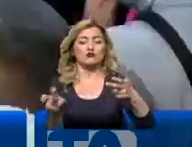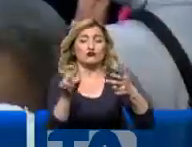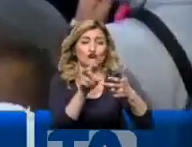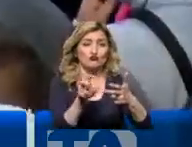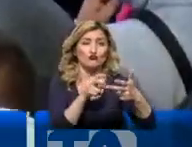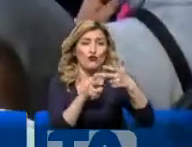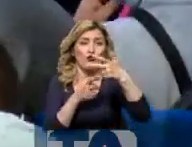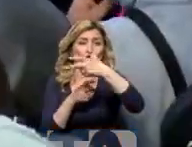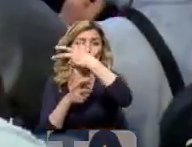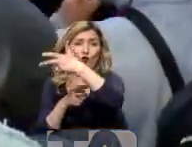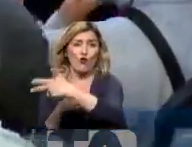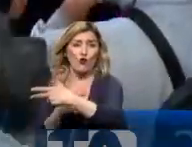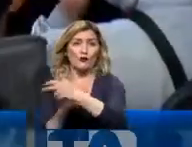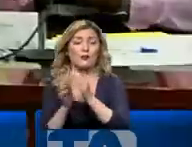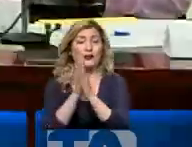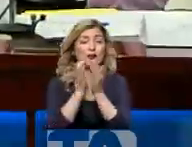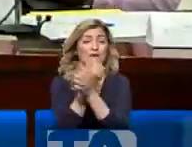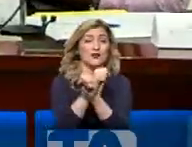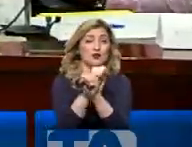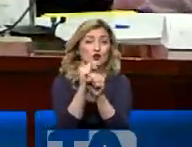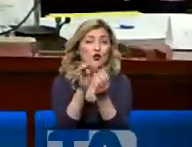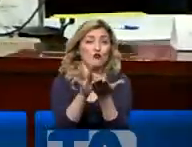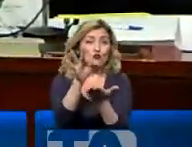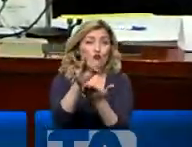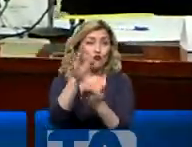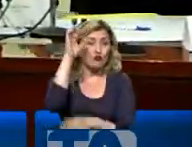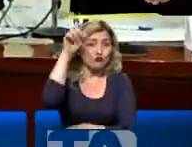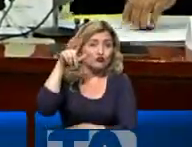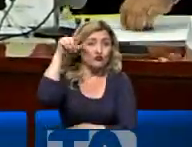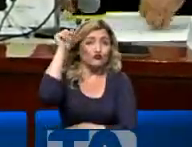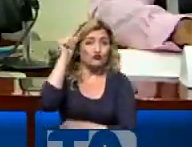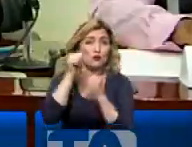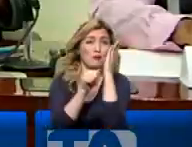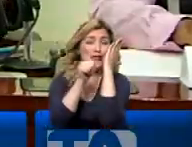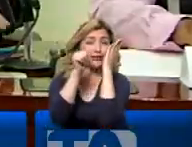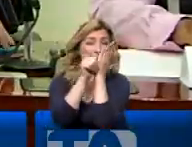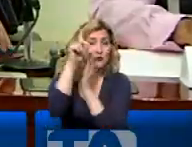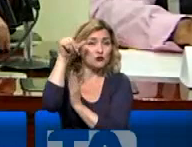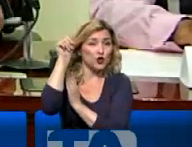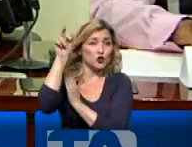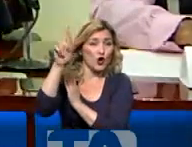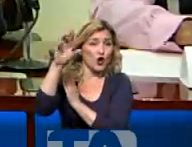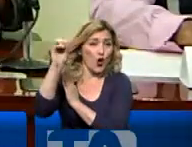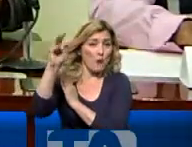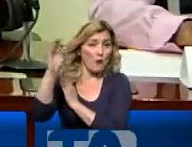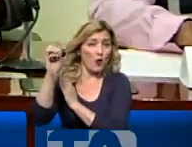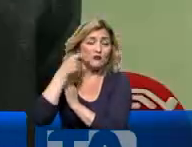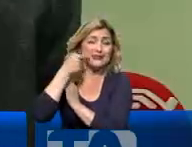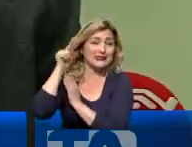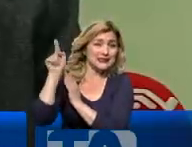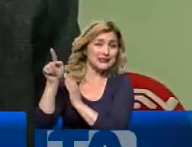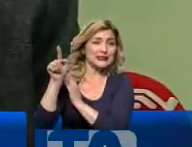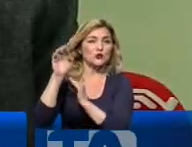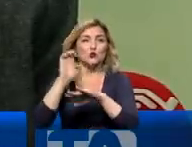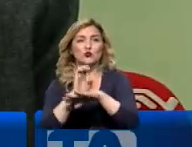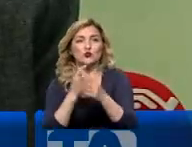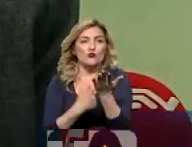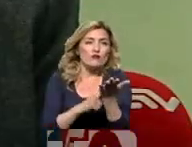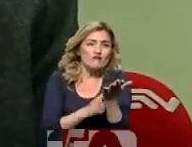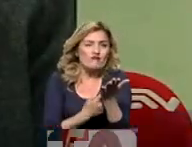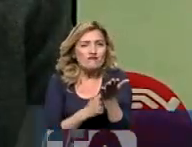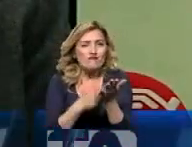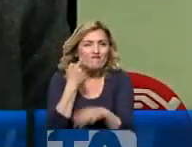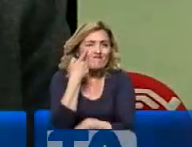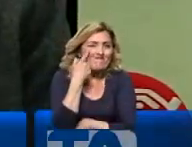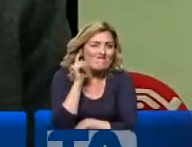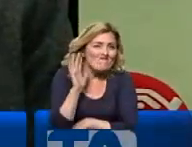por el Defensor del Pueblo de Colombia, la ministra de Gobierno, María Paula Romo, dijo que el Ecuador analiza esta posibilidad. En el caso que se